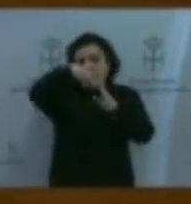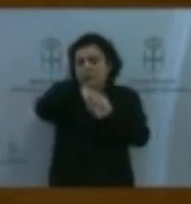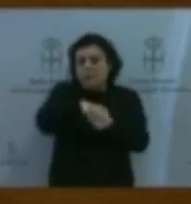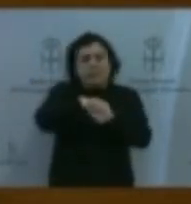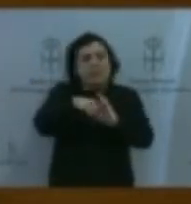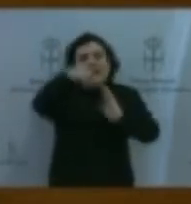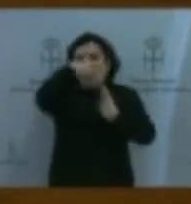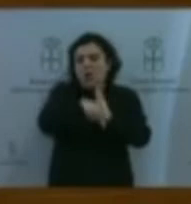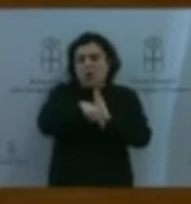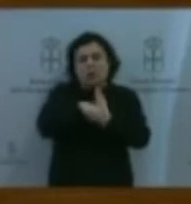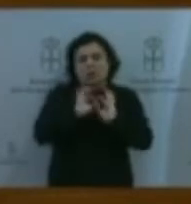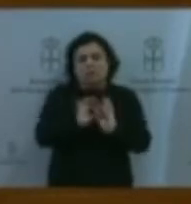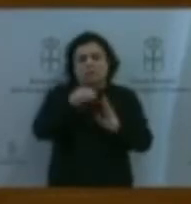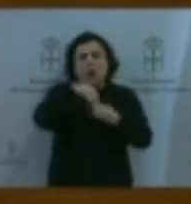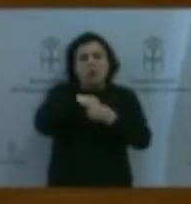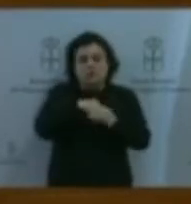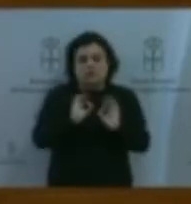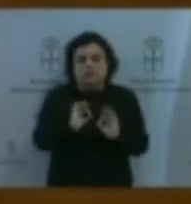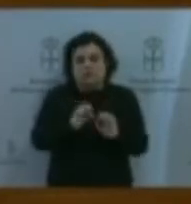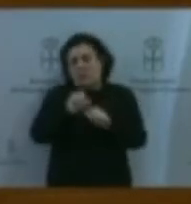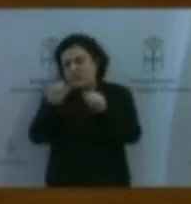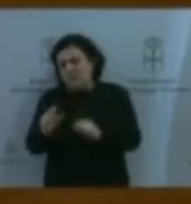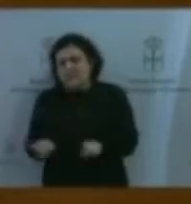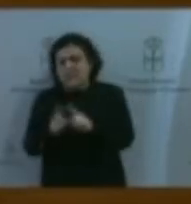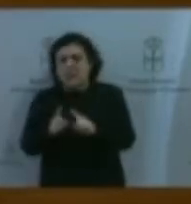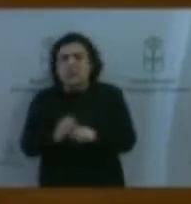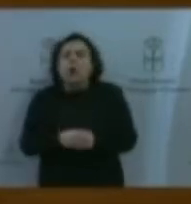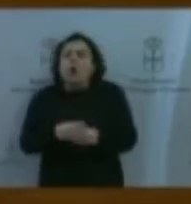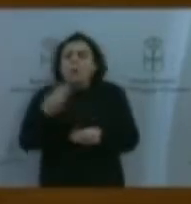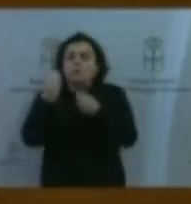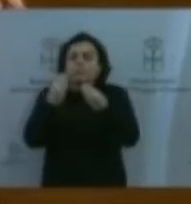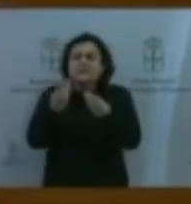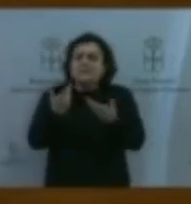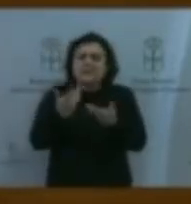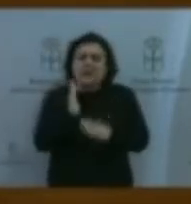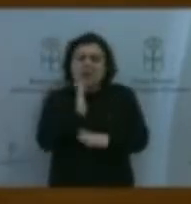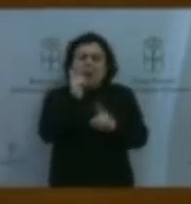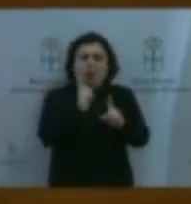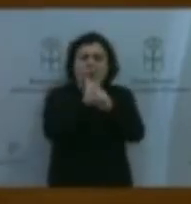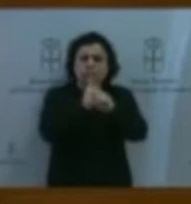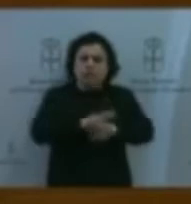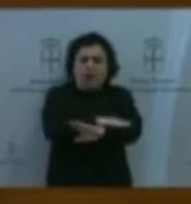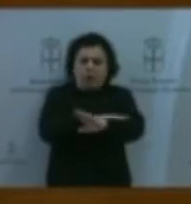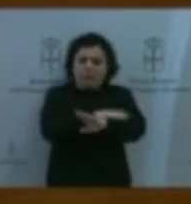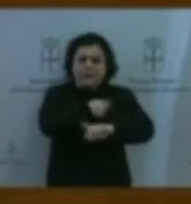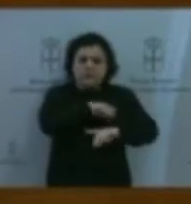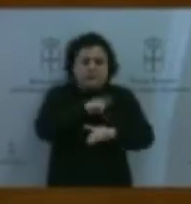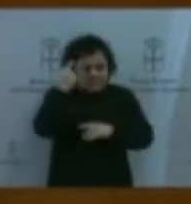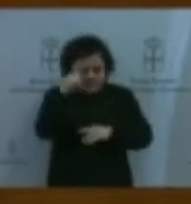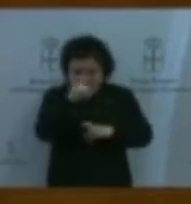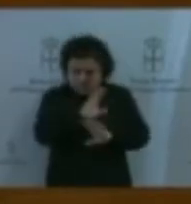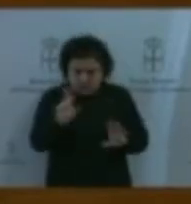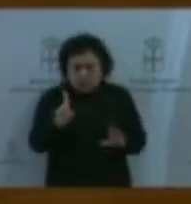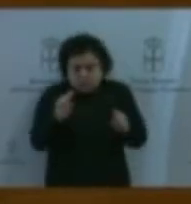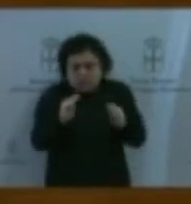Porque ¿acaso cree que los ataques que está recibiendo el gobierno estatal, pues sabe que no, y sé que lo comparte, bueno, son ataques, y en nuestro caso